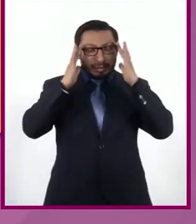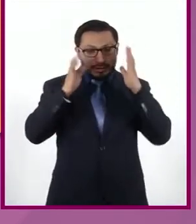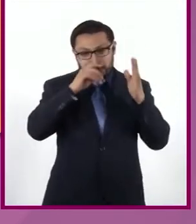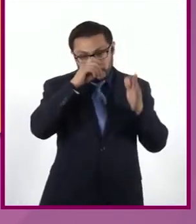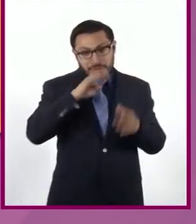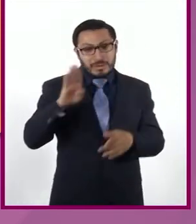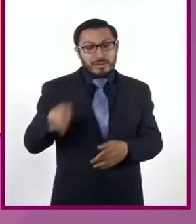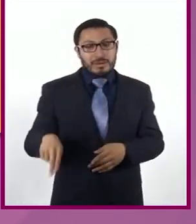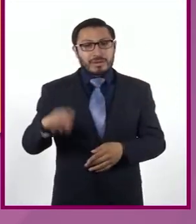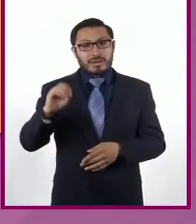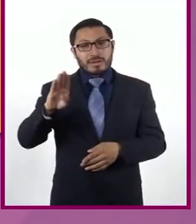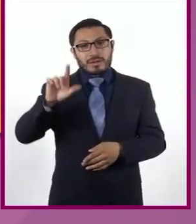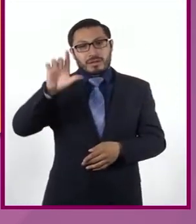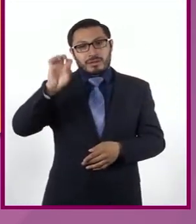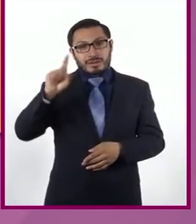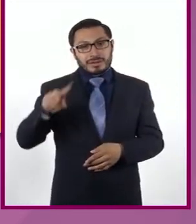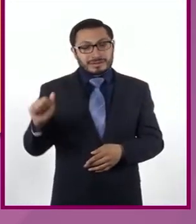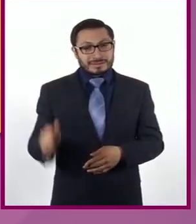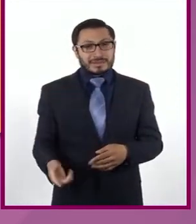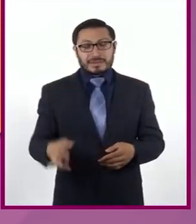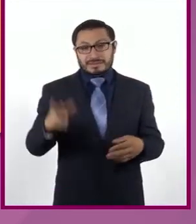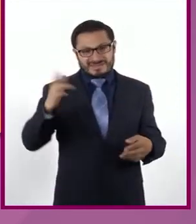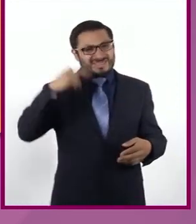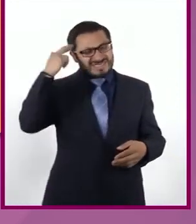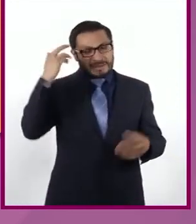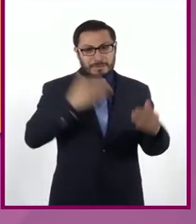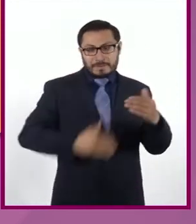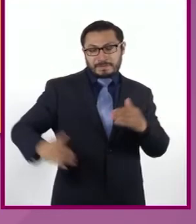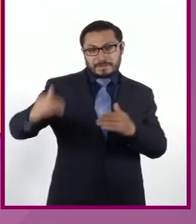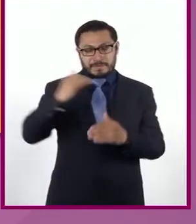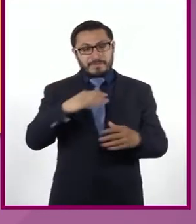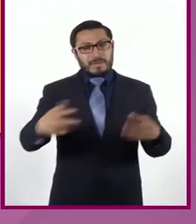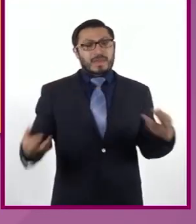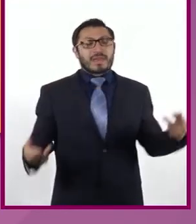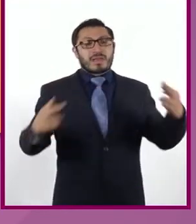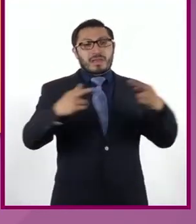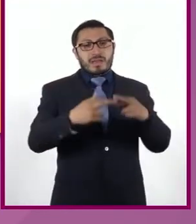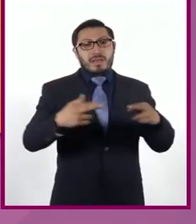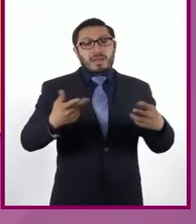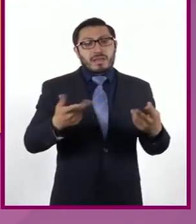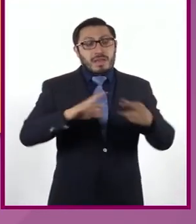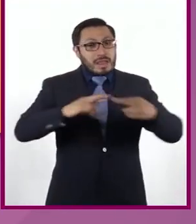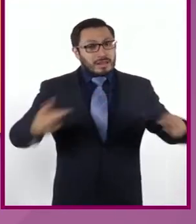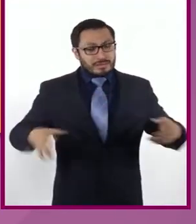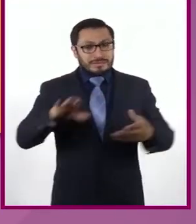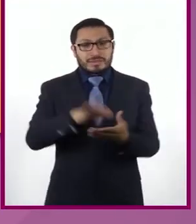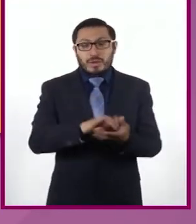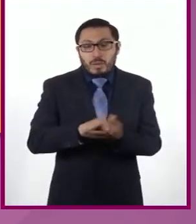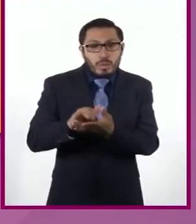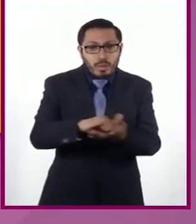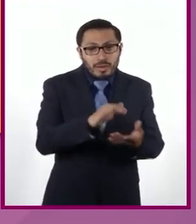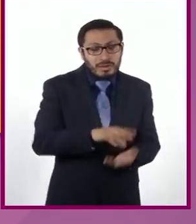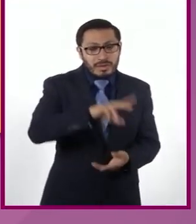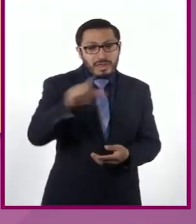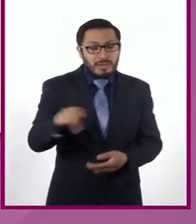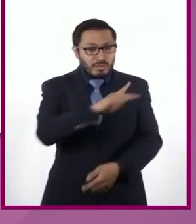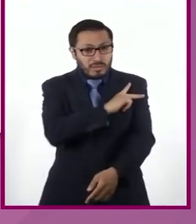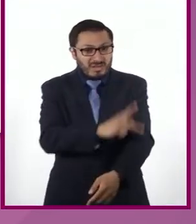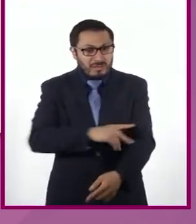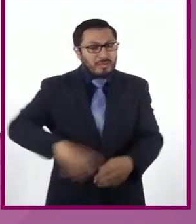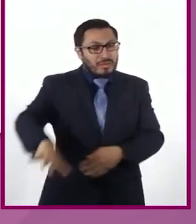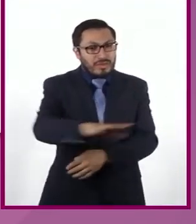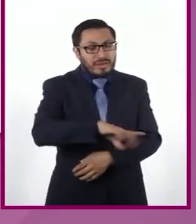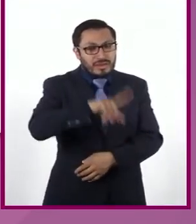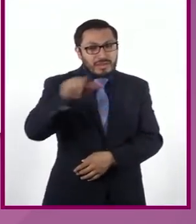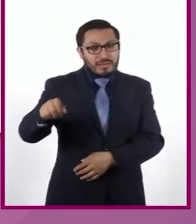matrimoniales. Esta relación con la nobleza llevó a algunos burgueses a ejercer el poder local. A partir del siglo